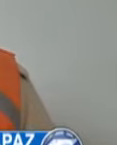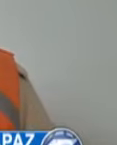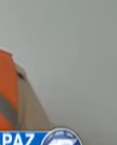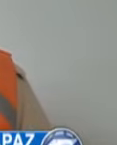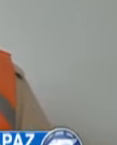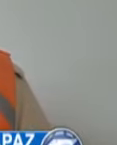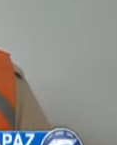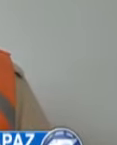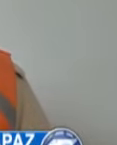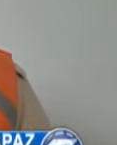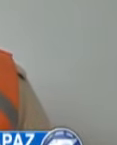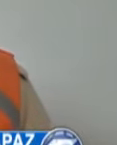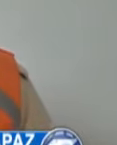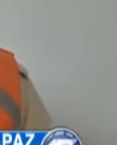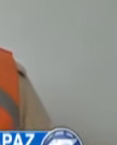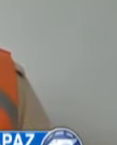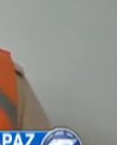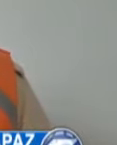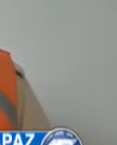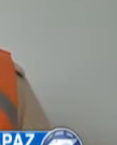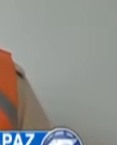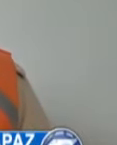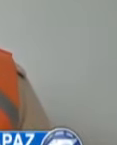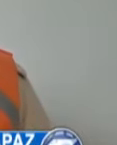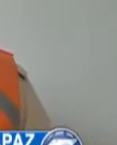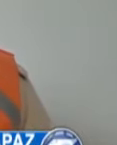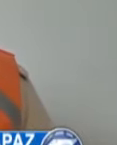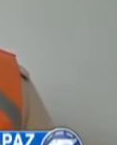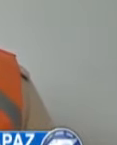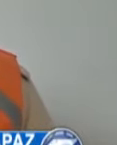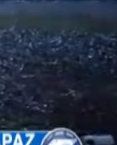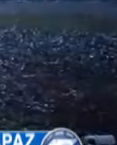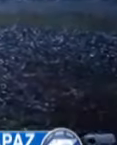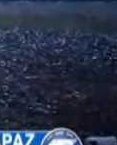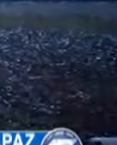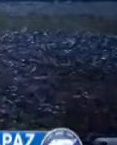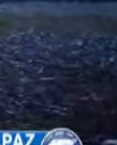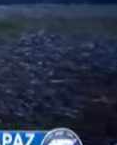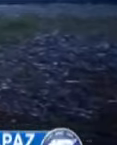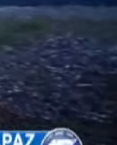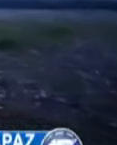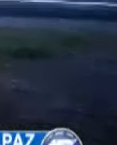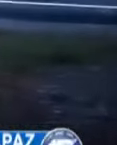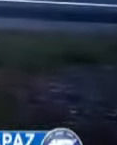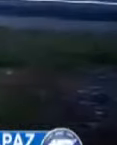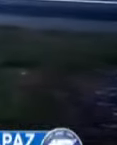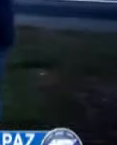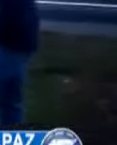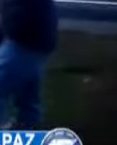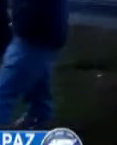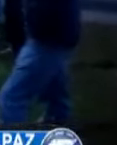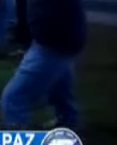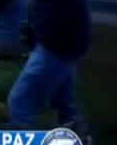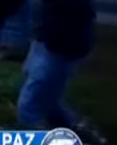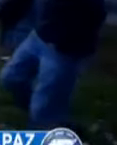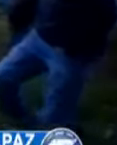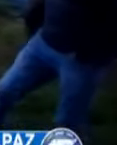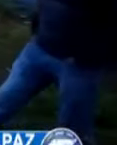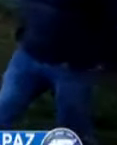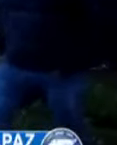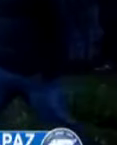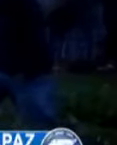por parte del Ministerio de Salud en cuanto al tema médico y también de distanciamiento. El socavamiento inició con